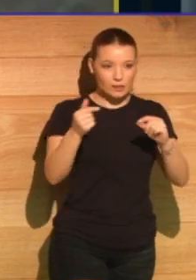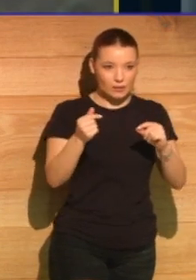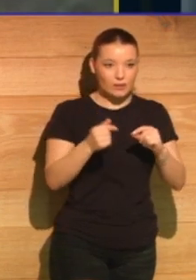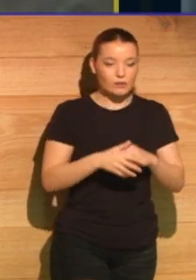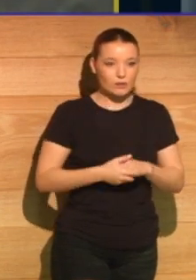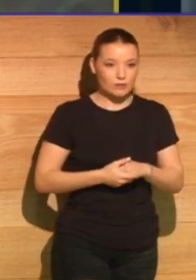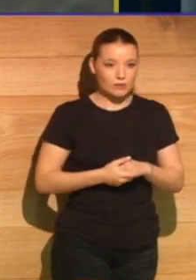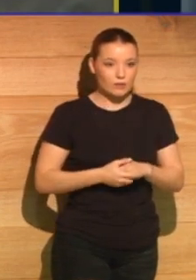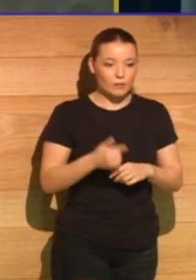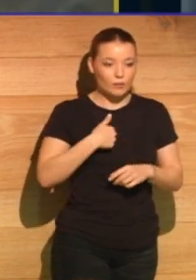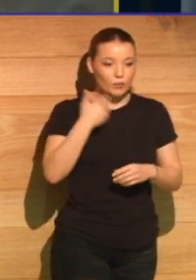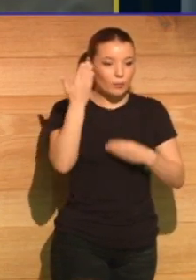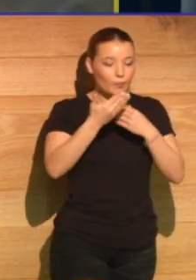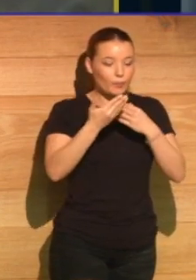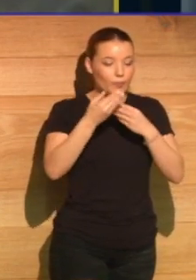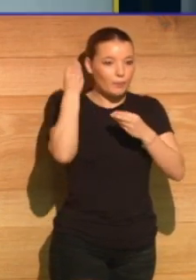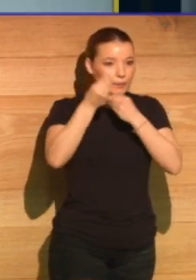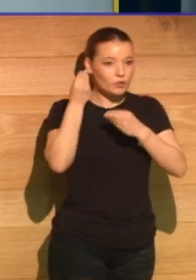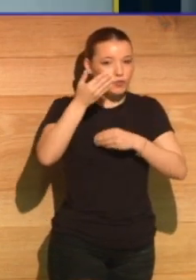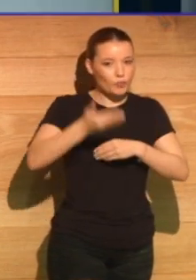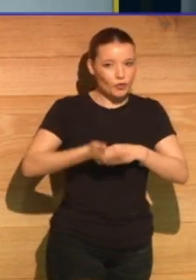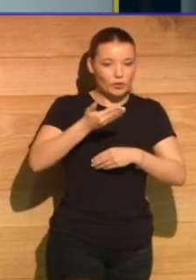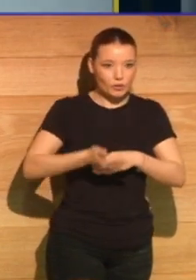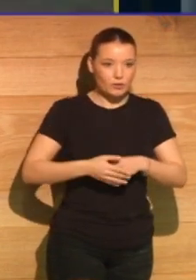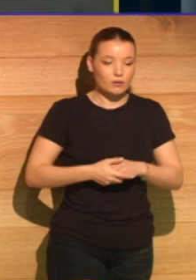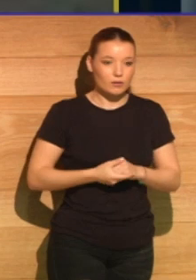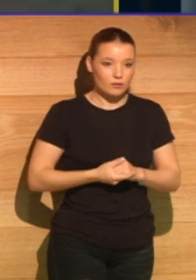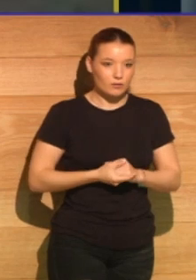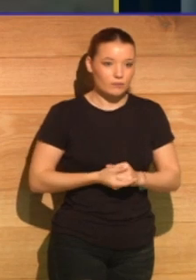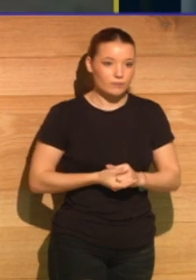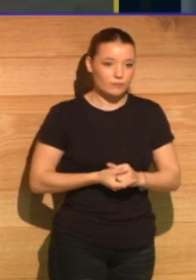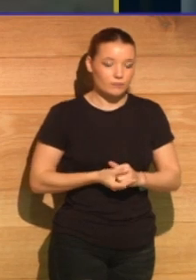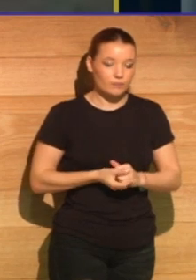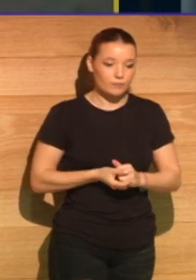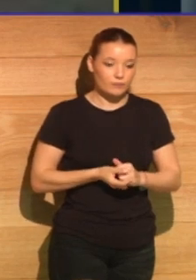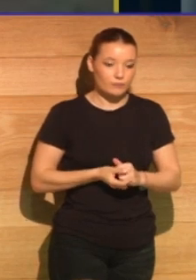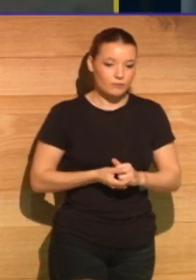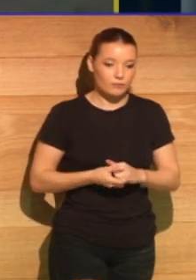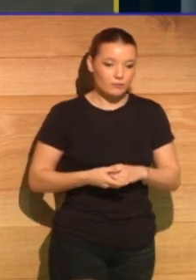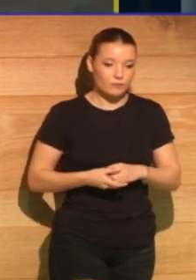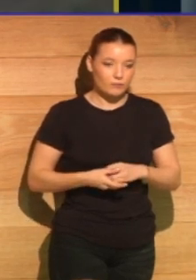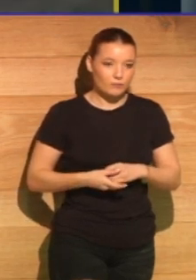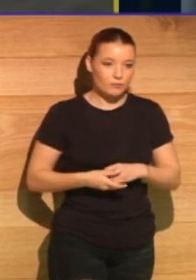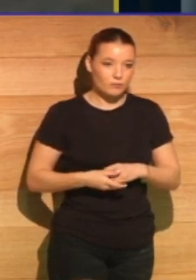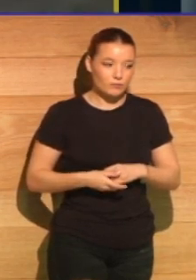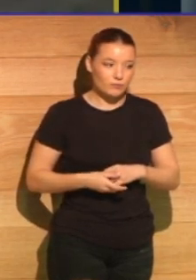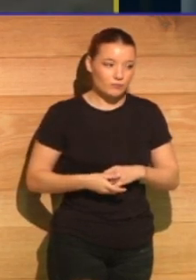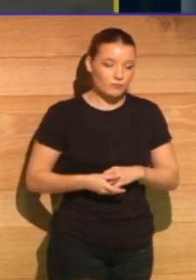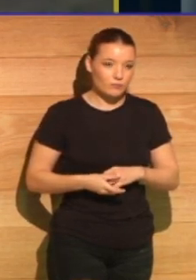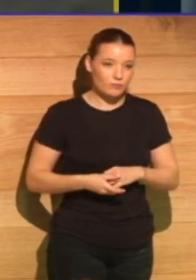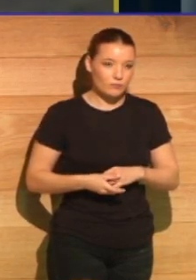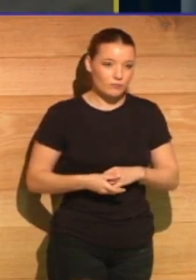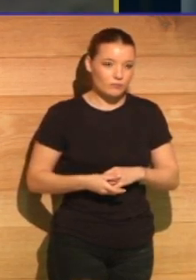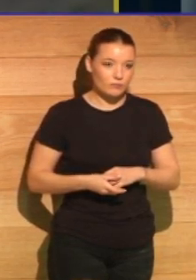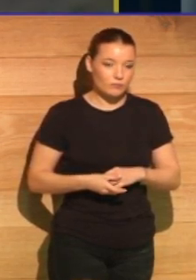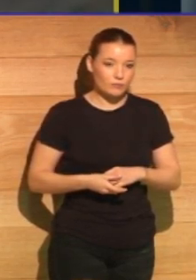hombros estas gigantas sigamos con los pies en la tierra y con la cabeza en las estrellas, ¿no? Que creo que es algo que también nos transmite la lectura de este